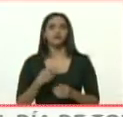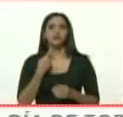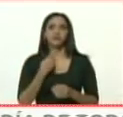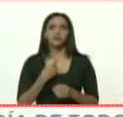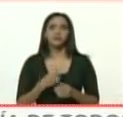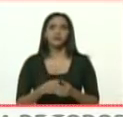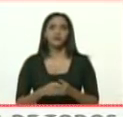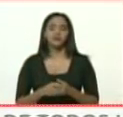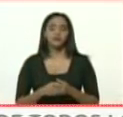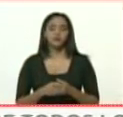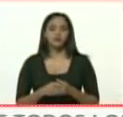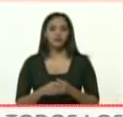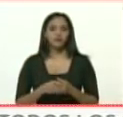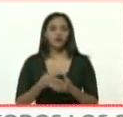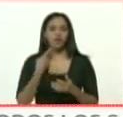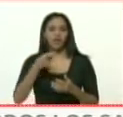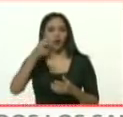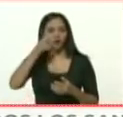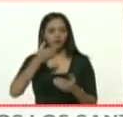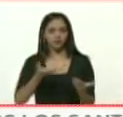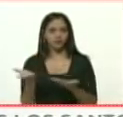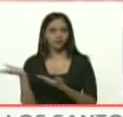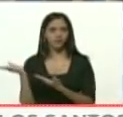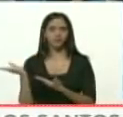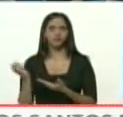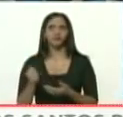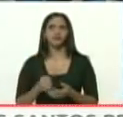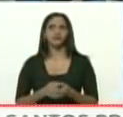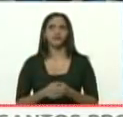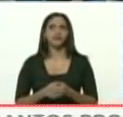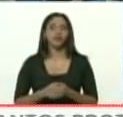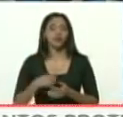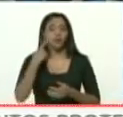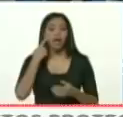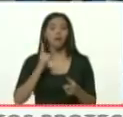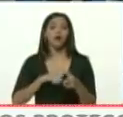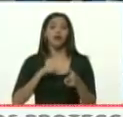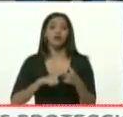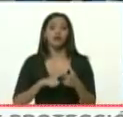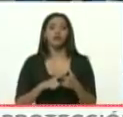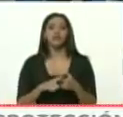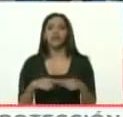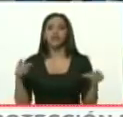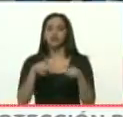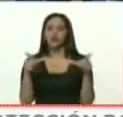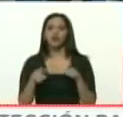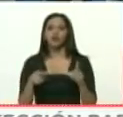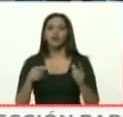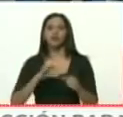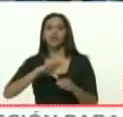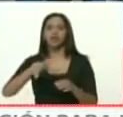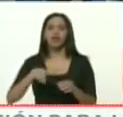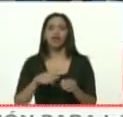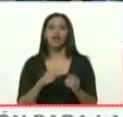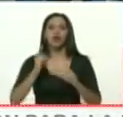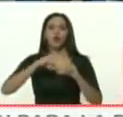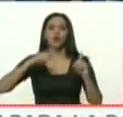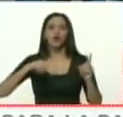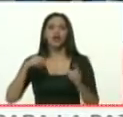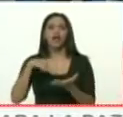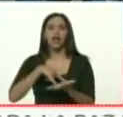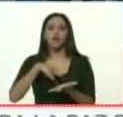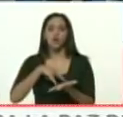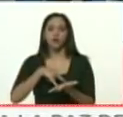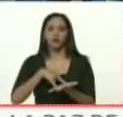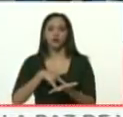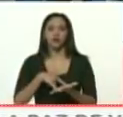el titular del Ministerio Público. Ya venimos. Veamos entonces el caso de hurto en Corpolet Carabobo.